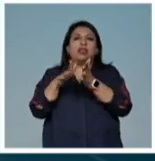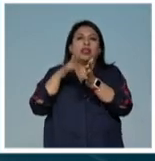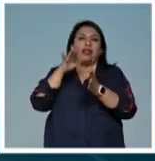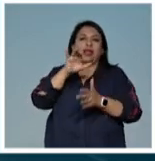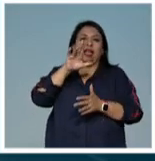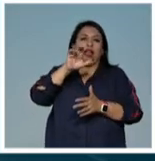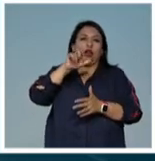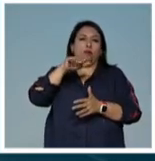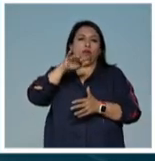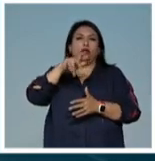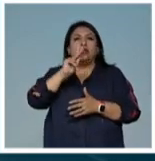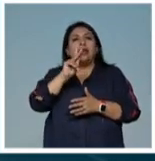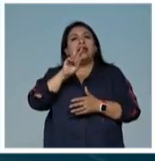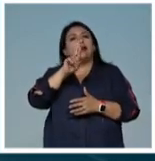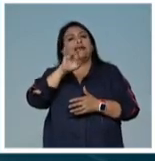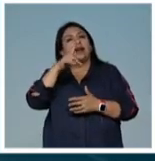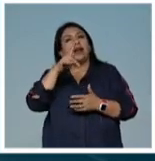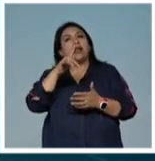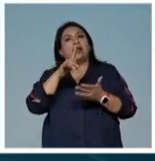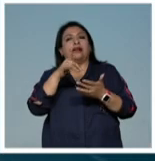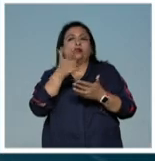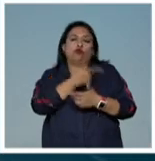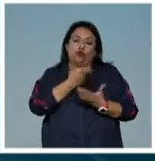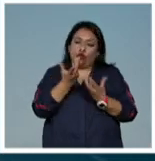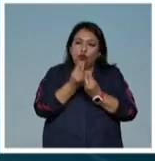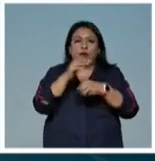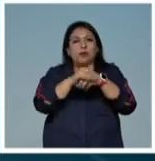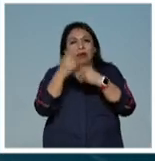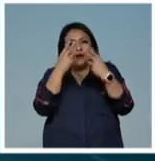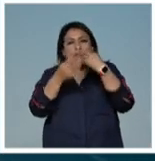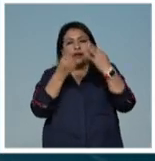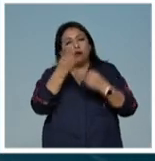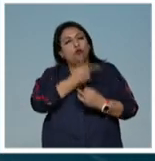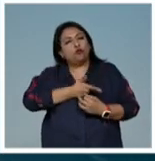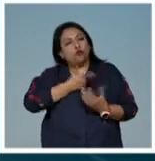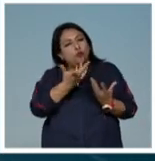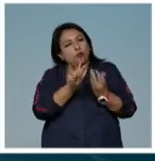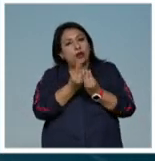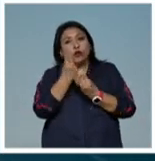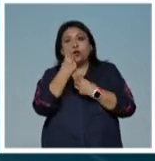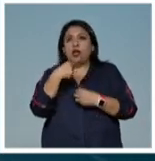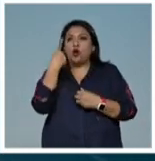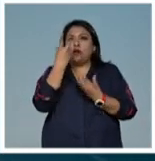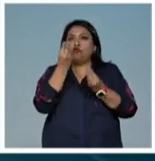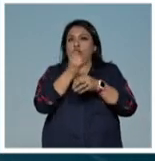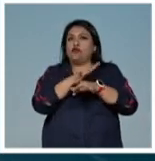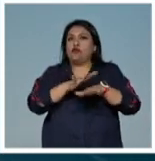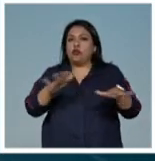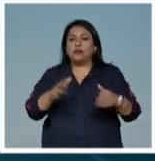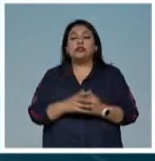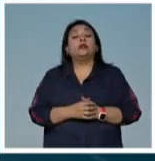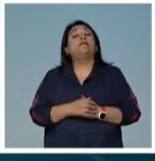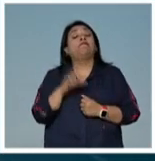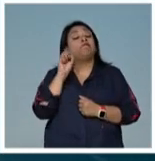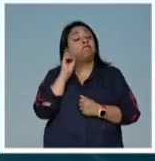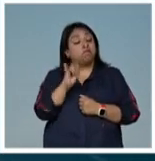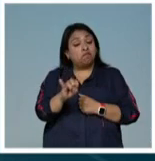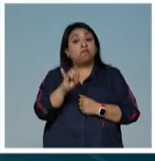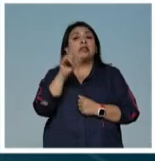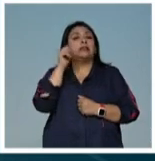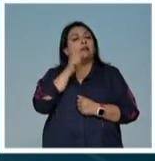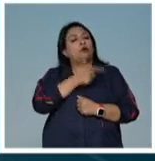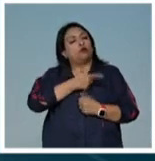Musk, Rafael García Villegas. Qué gusto estar contigo, amigos, amigas de Noticias 22. Qué alegría compartir una hora de mucha información. Así es, Laura Barrera,